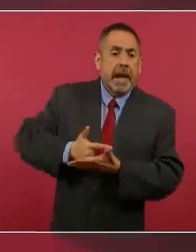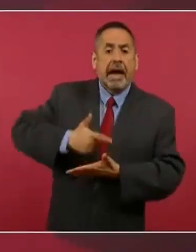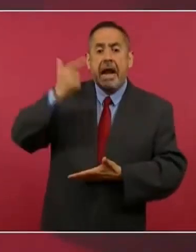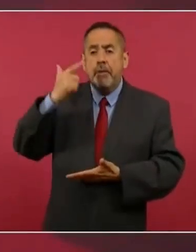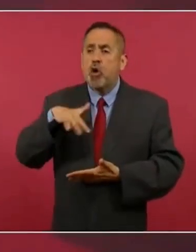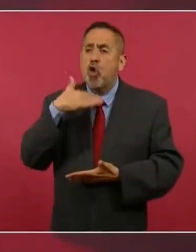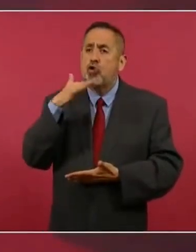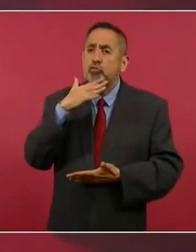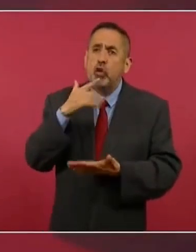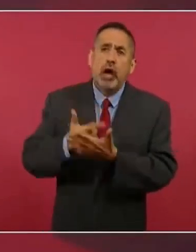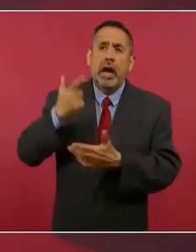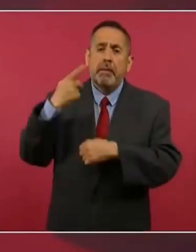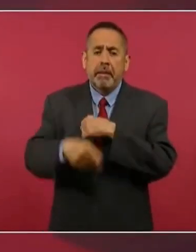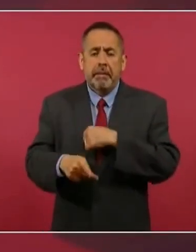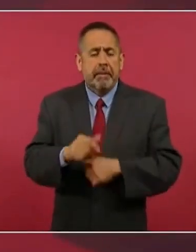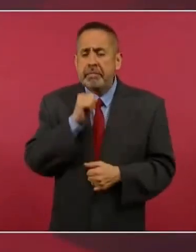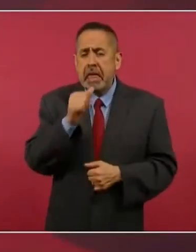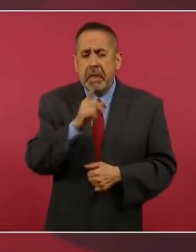corrupción.